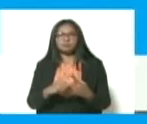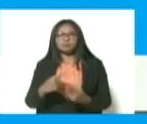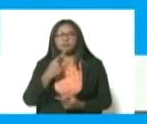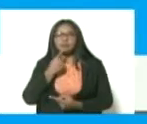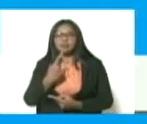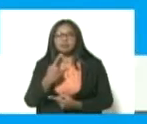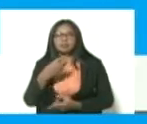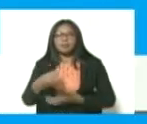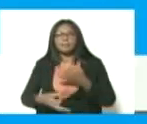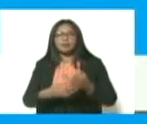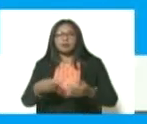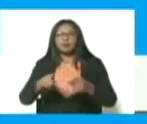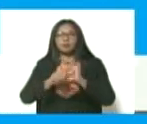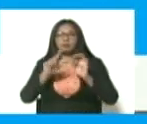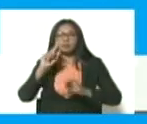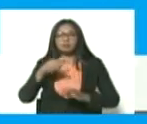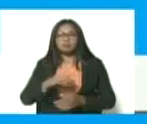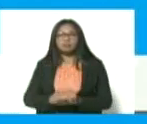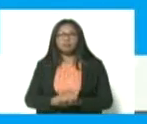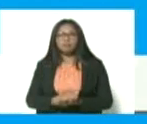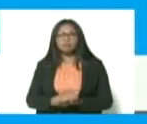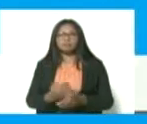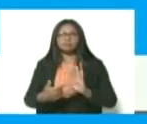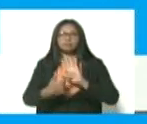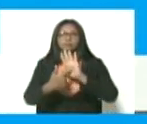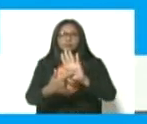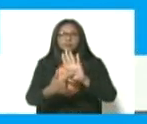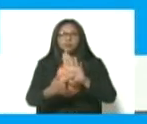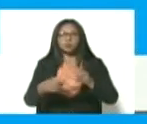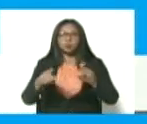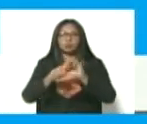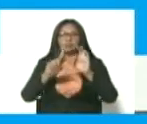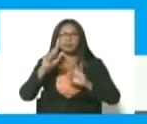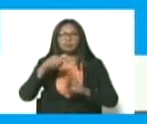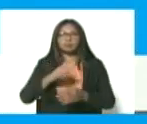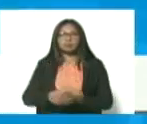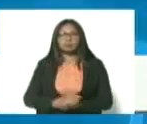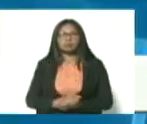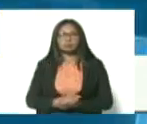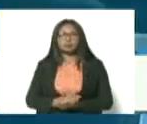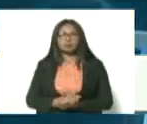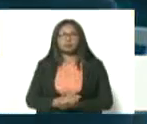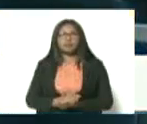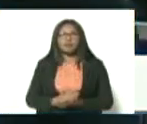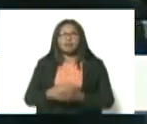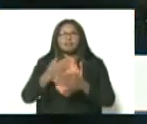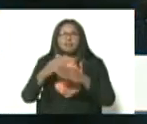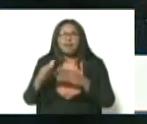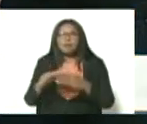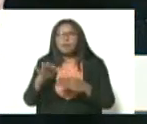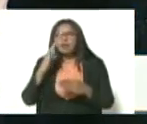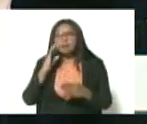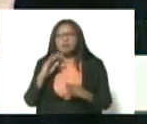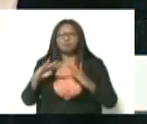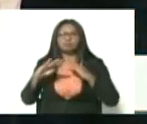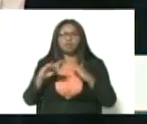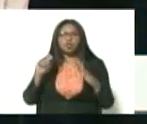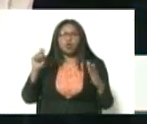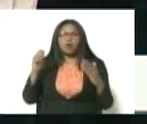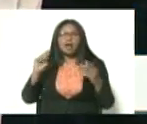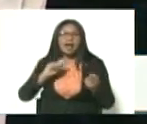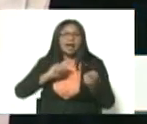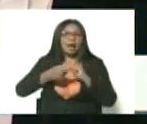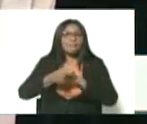para que ustedes algún día lo escriban o lo publiquen y dejen de censurar la verdad de Venezuela y